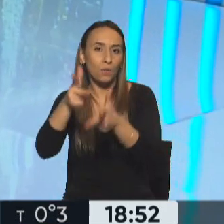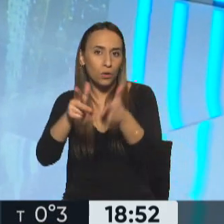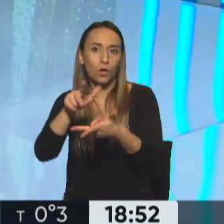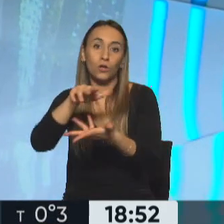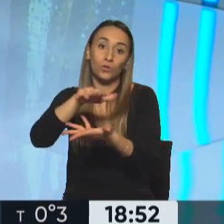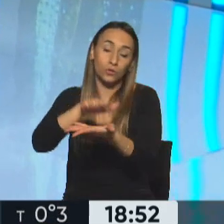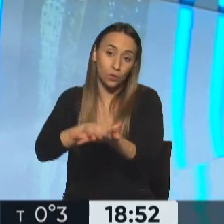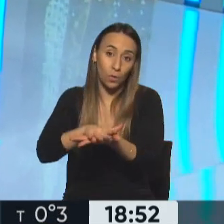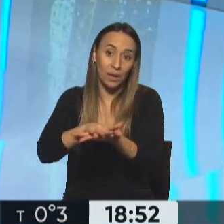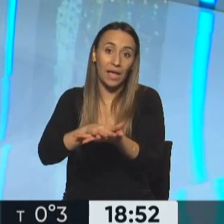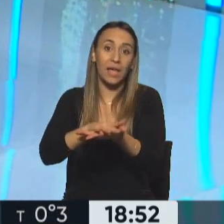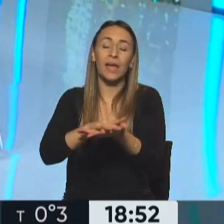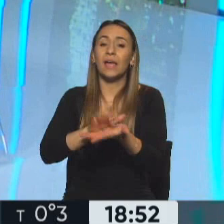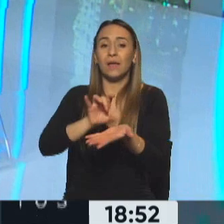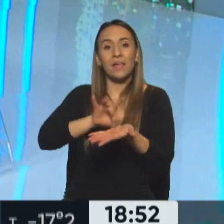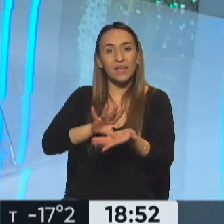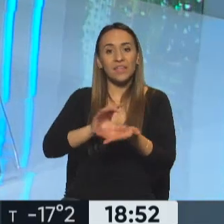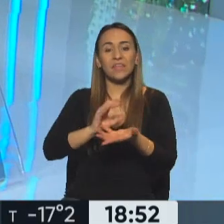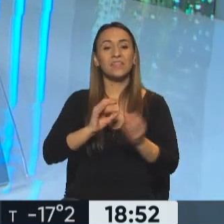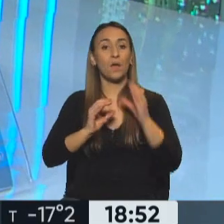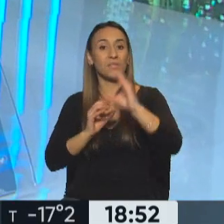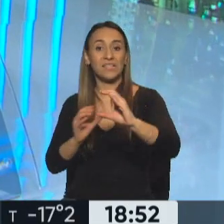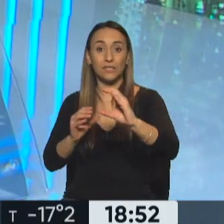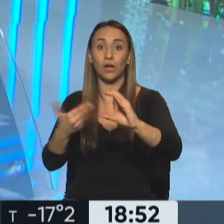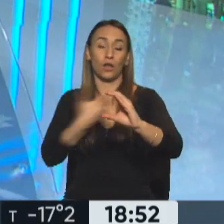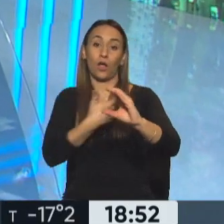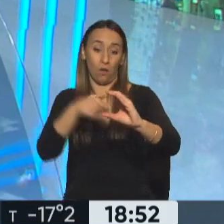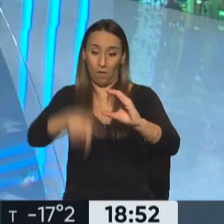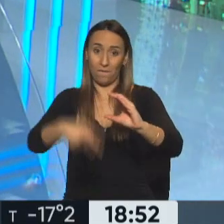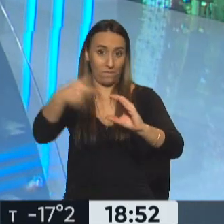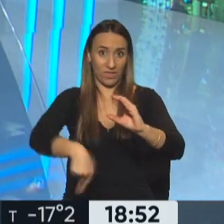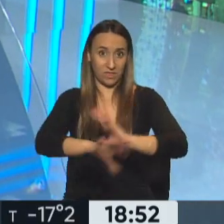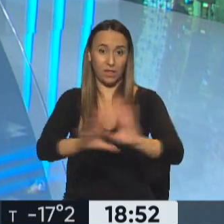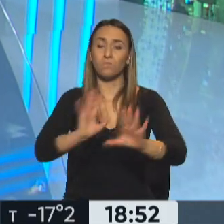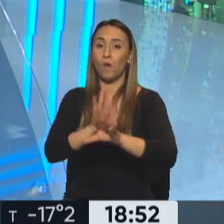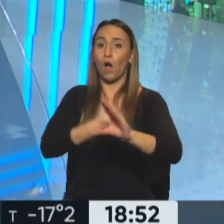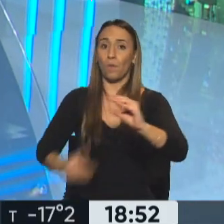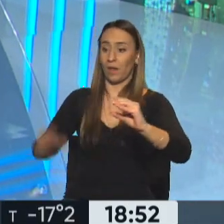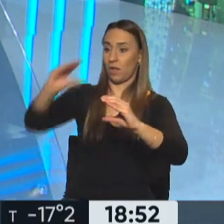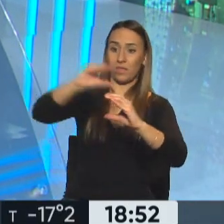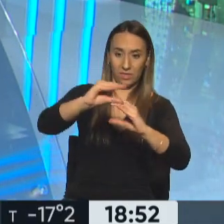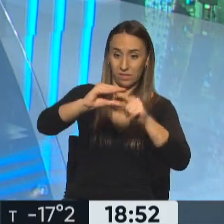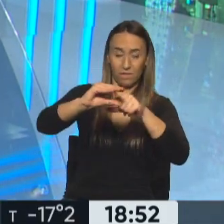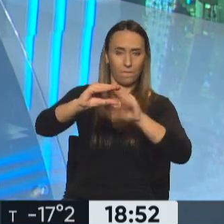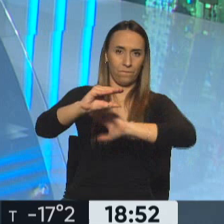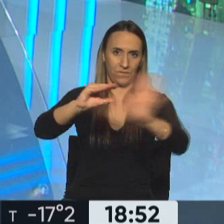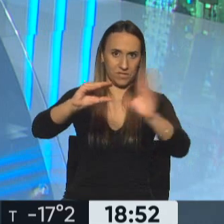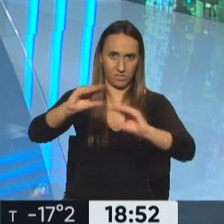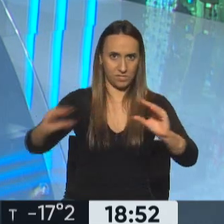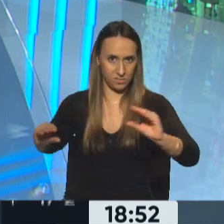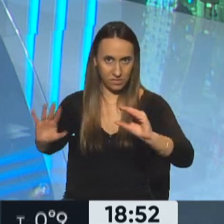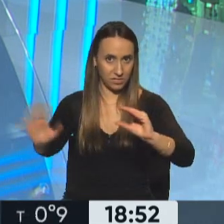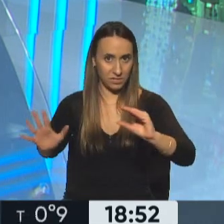doble indemnización que caduca desde hoy y que el gobierno nacional ha decidido no prorrogar. ¿Por qué? Explican los motivos